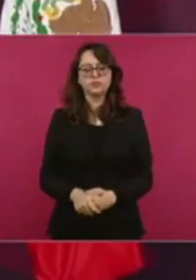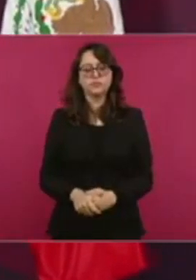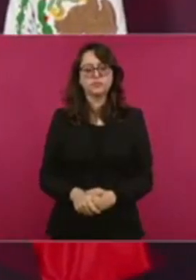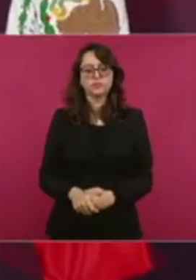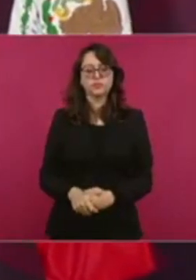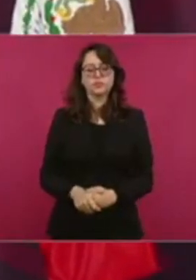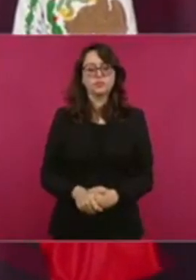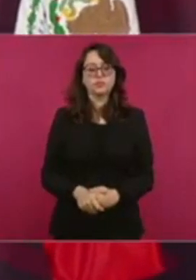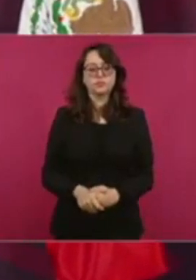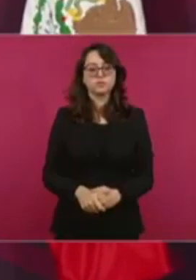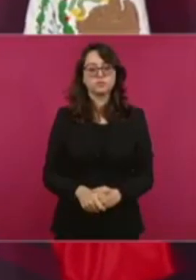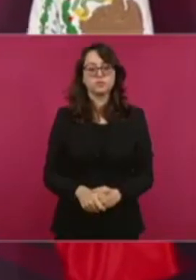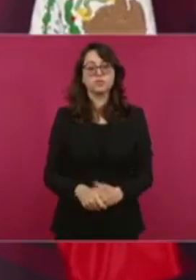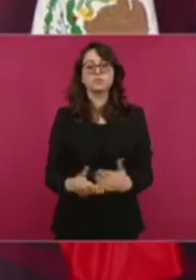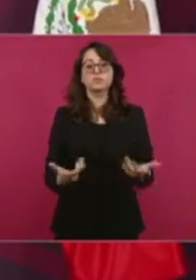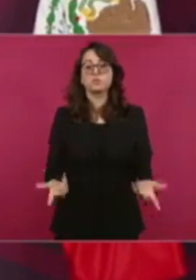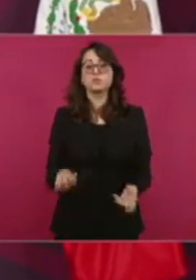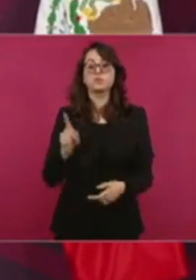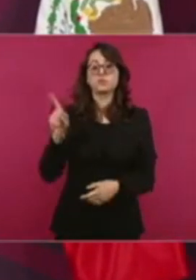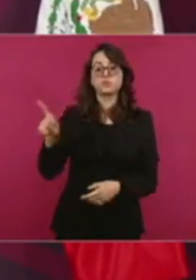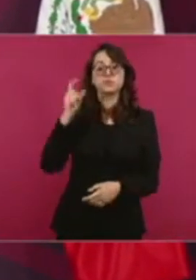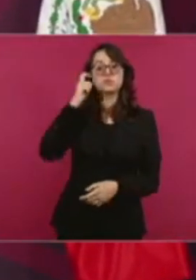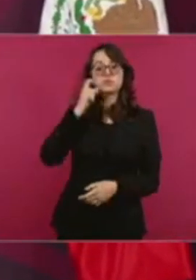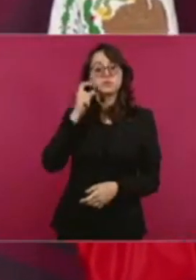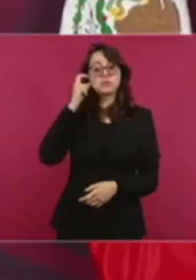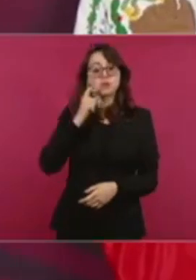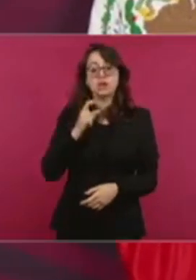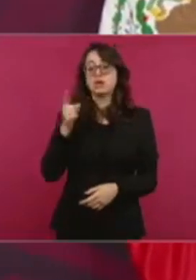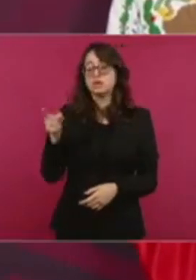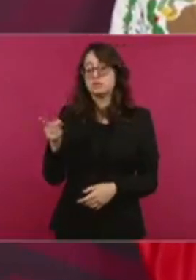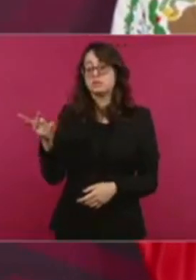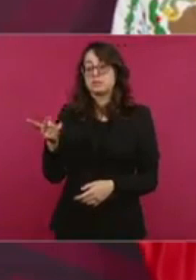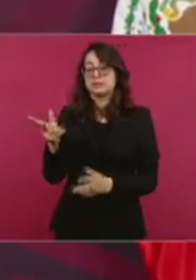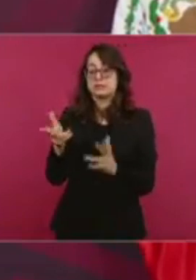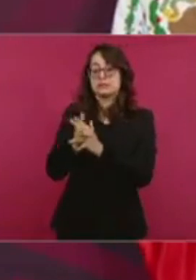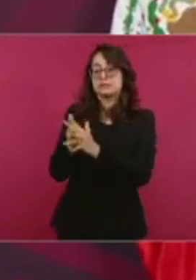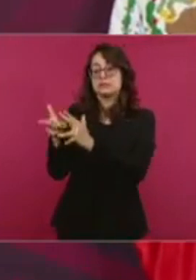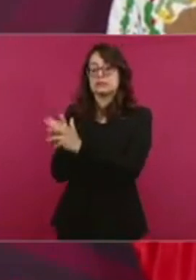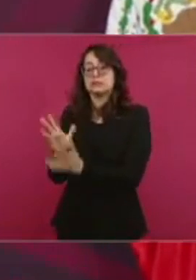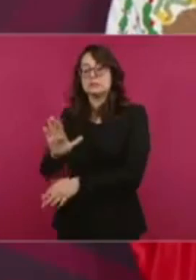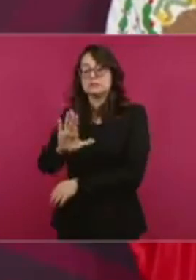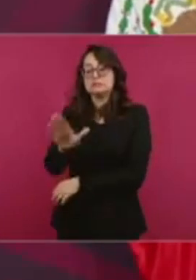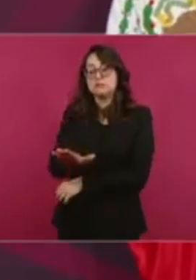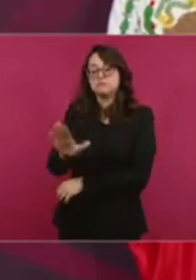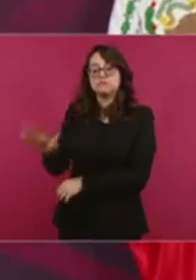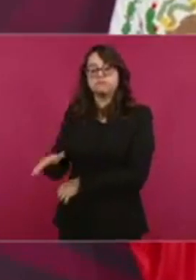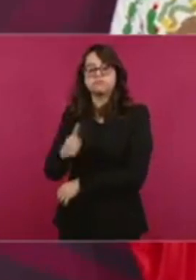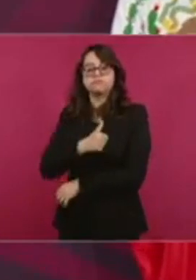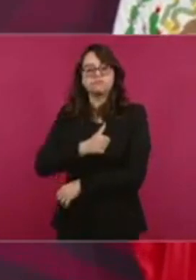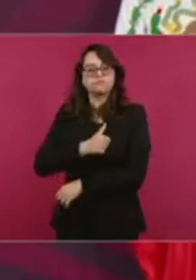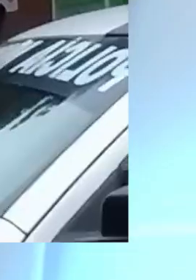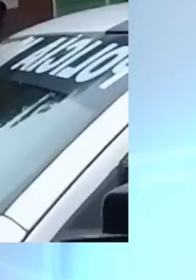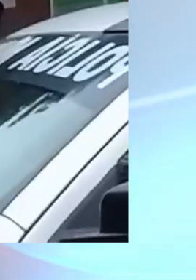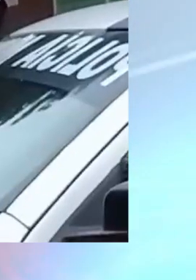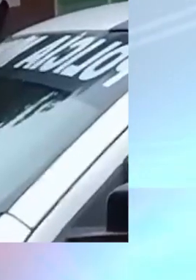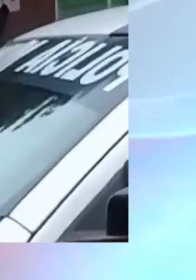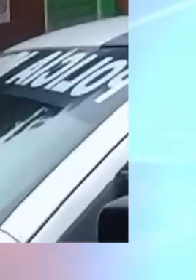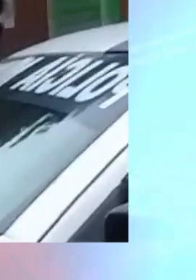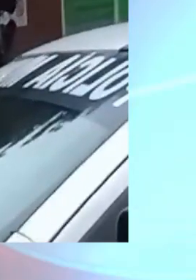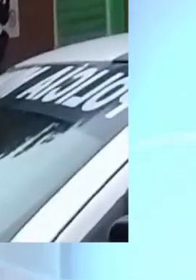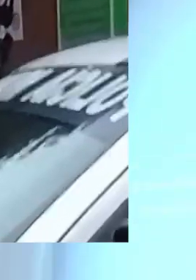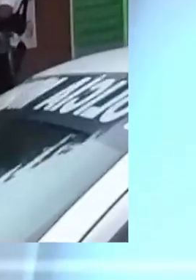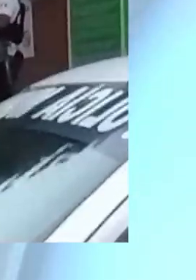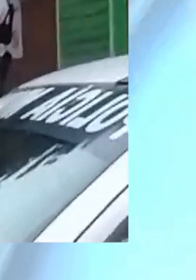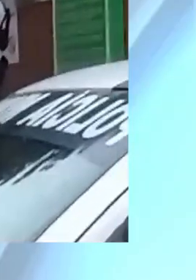El presidente de México, Andrés Manuel López Obrador, lamentó el asesinato del líder de la Unión de Pueblos y Organizaciones del Estado de